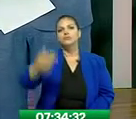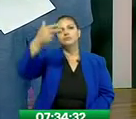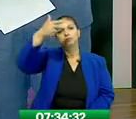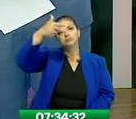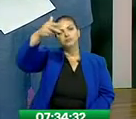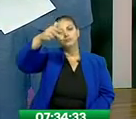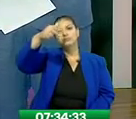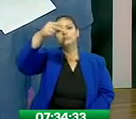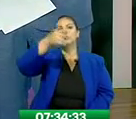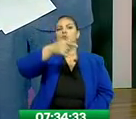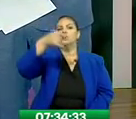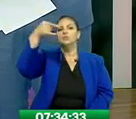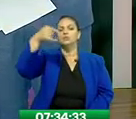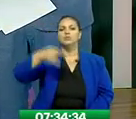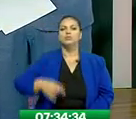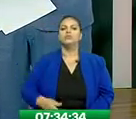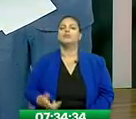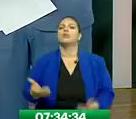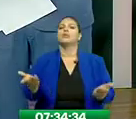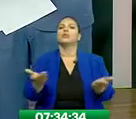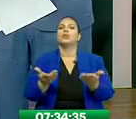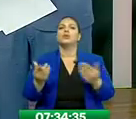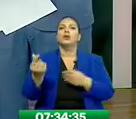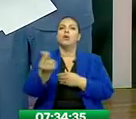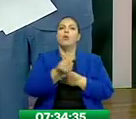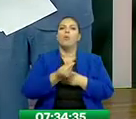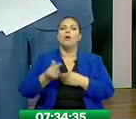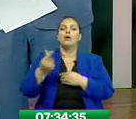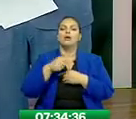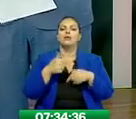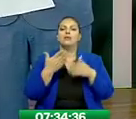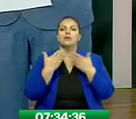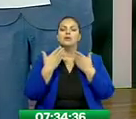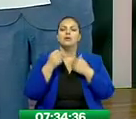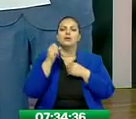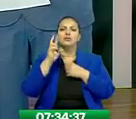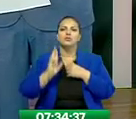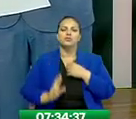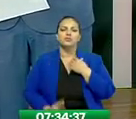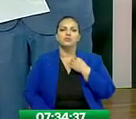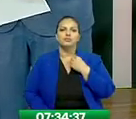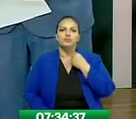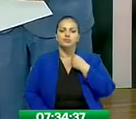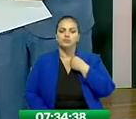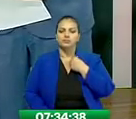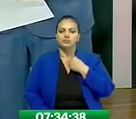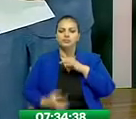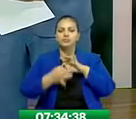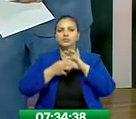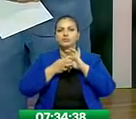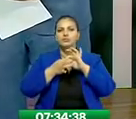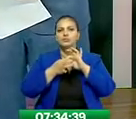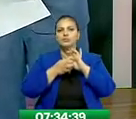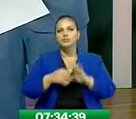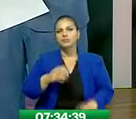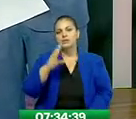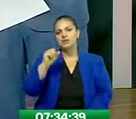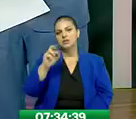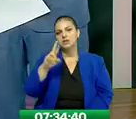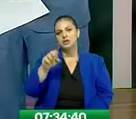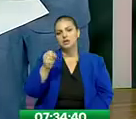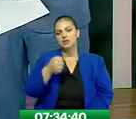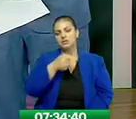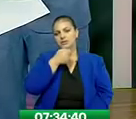que se registró en la ciudadela Huangala, al sur de Guayaquil. Nuestro compañero Carlos Julio Gurumendi aquí con los